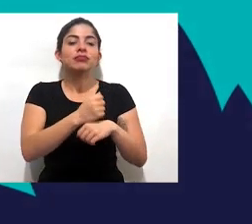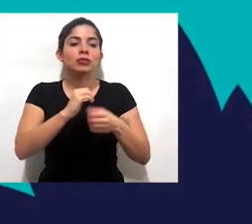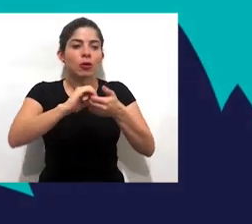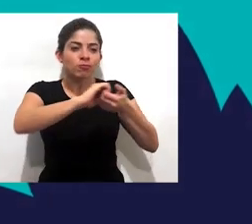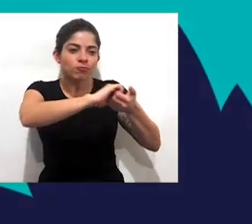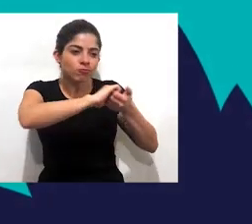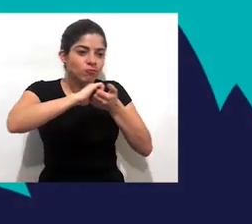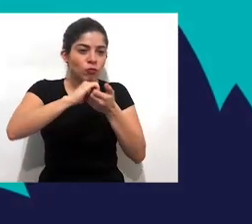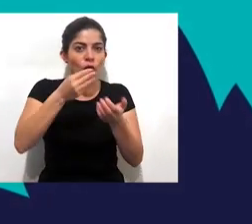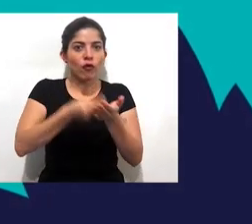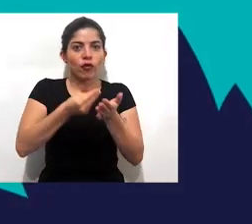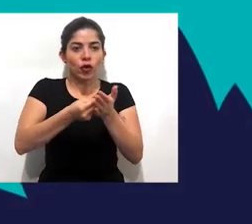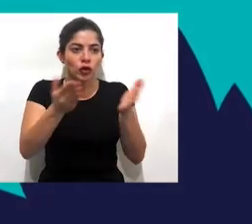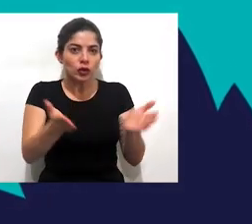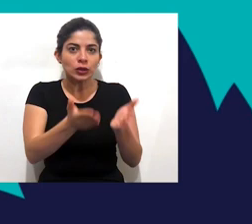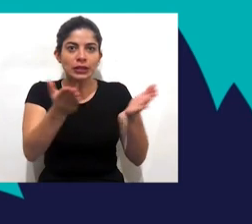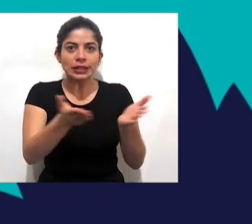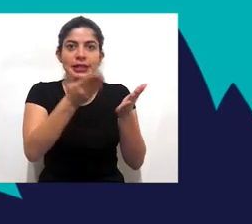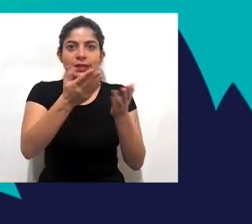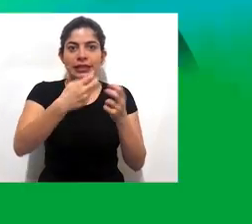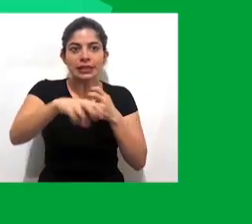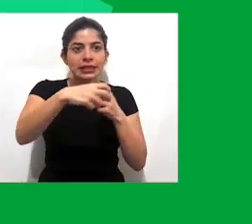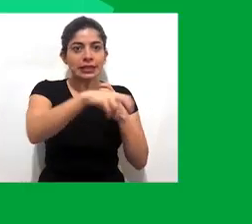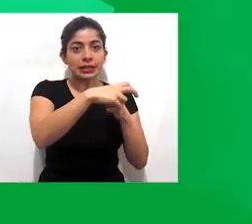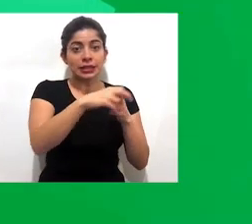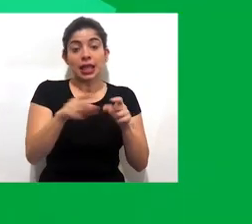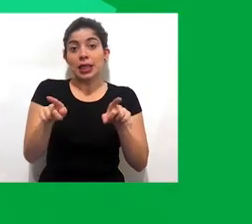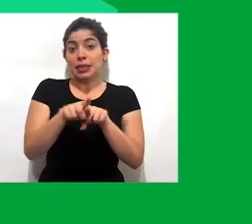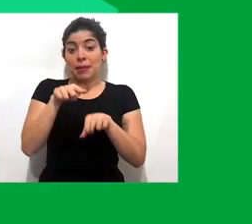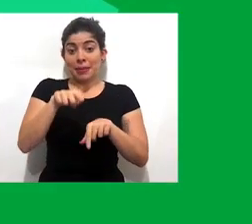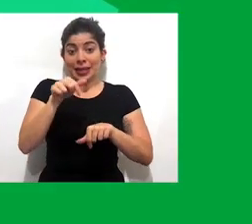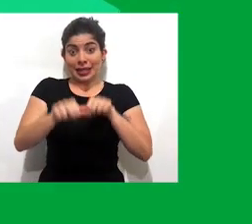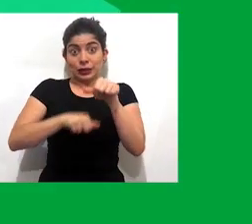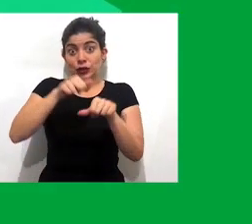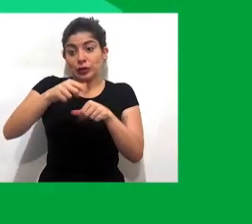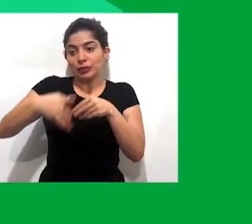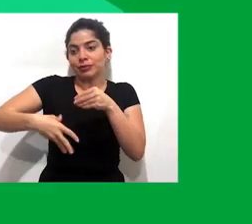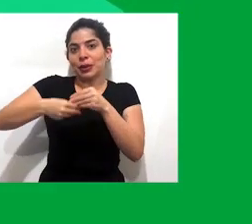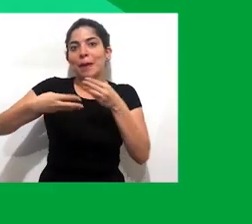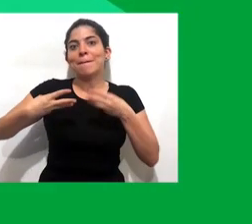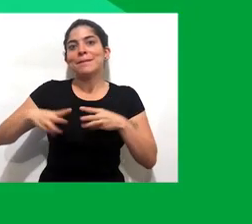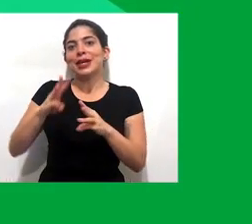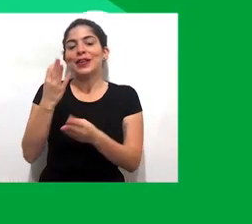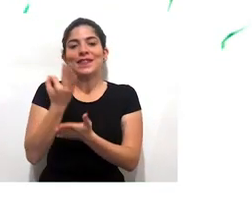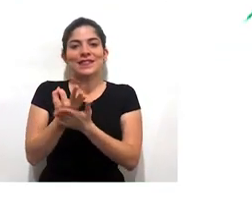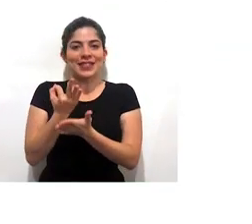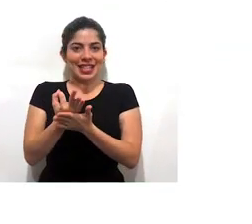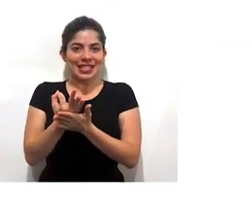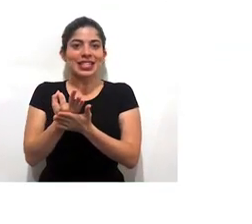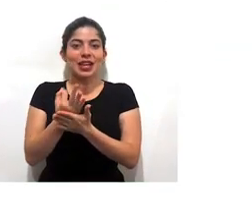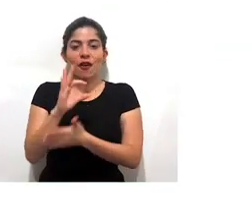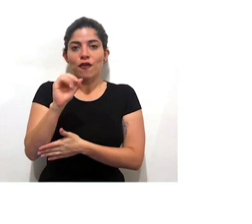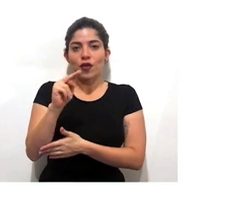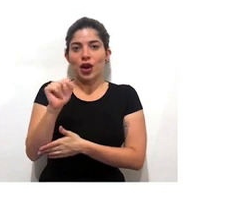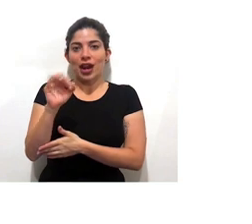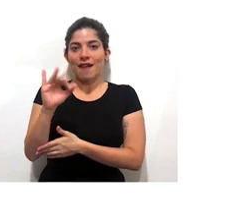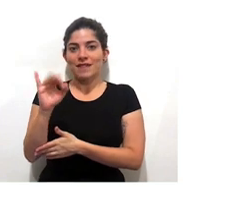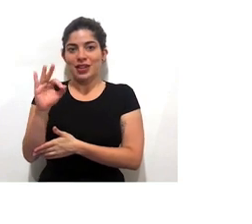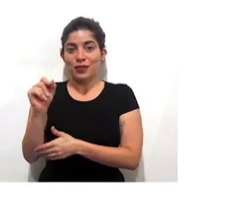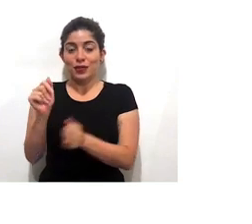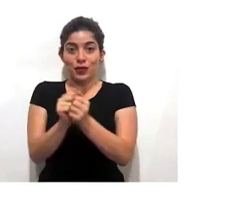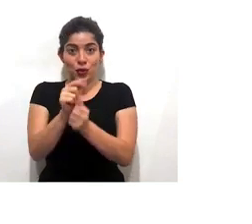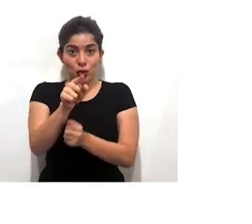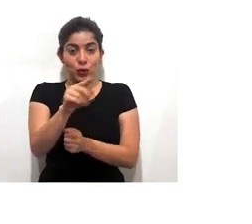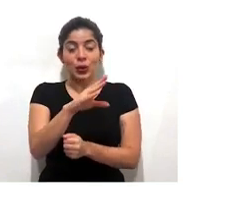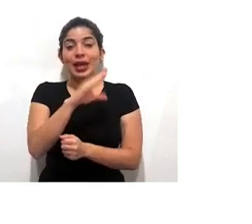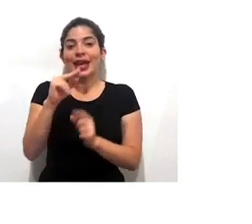consolidar alianzas y movilizar recursos. Además, hoy sumamos a este esfuerzo los mecanismos financieros,